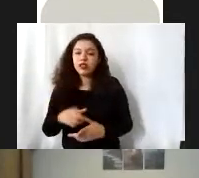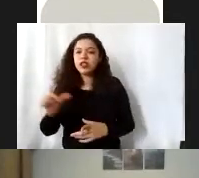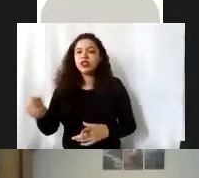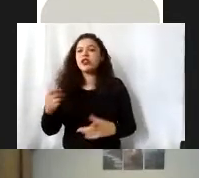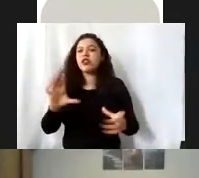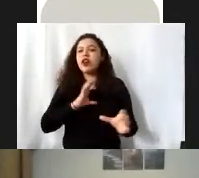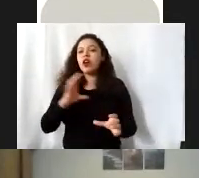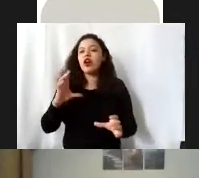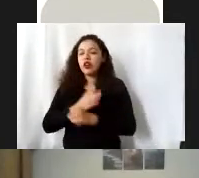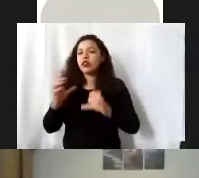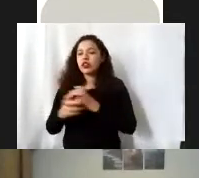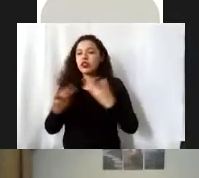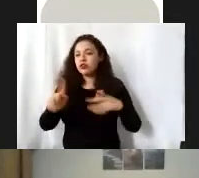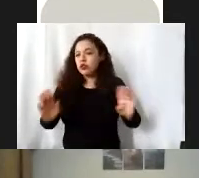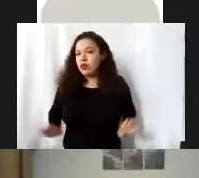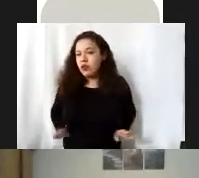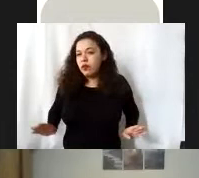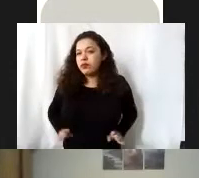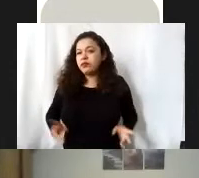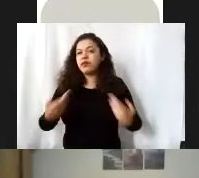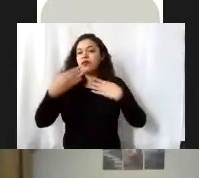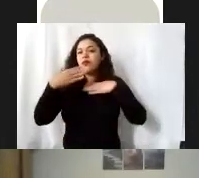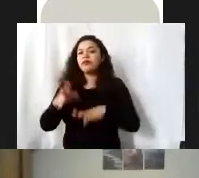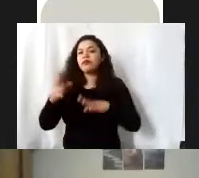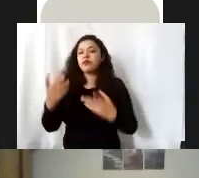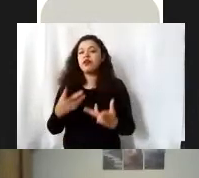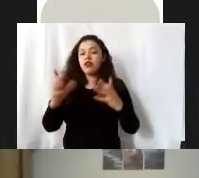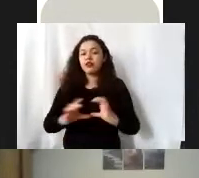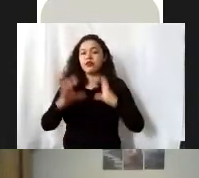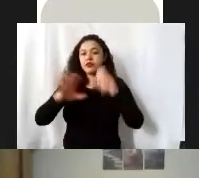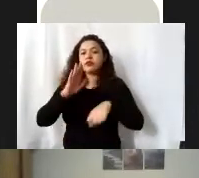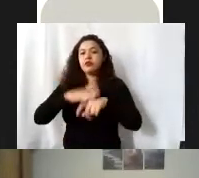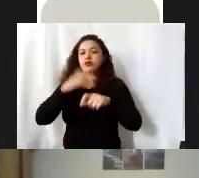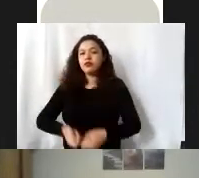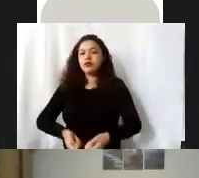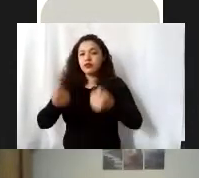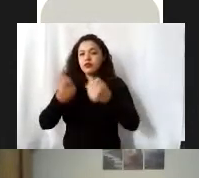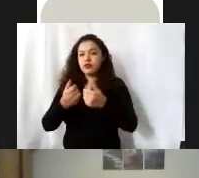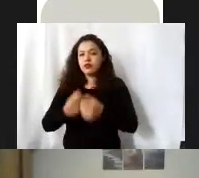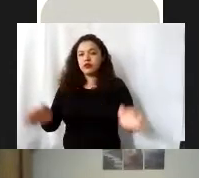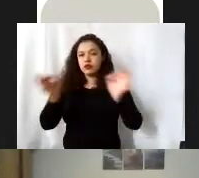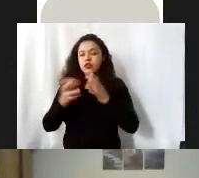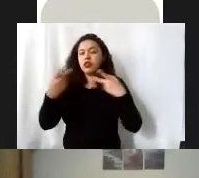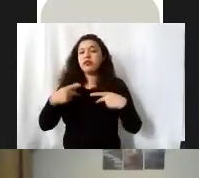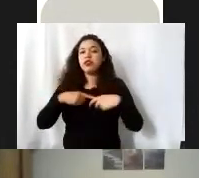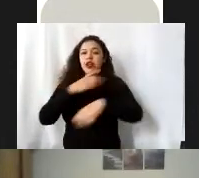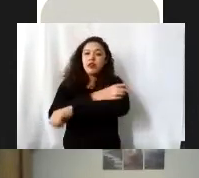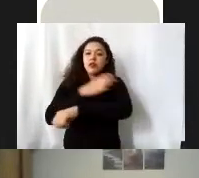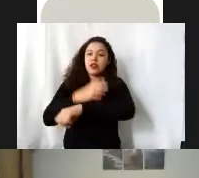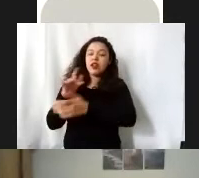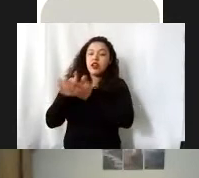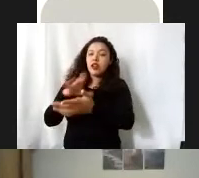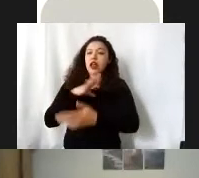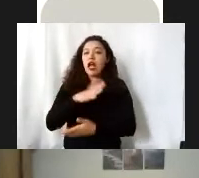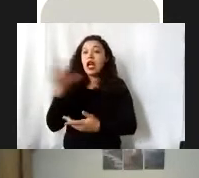también cualitativas sobre cómo lo está llevando el cuidador primario, si tiene alguien que le ayude, si tiene momentos